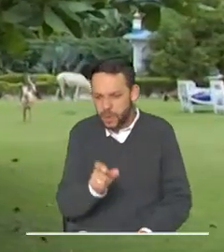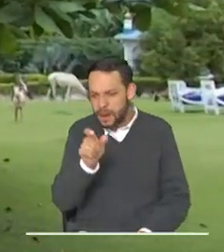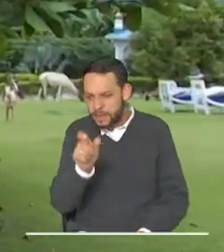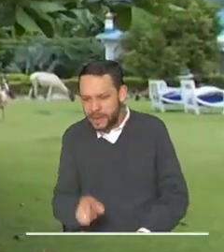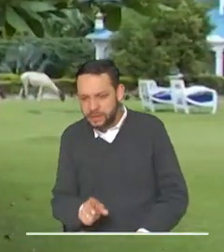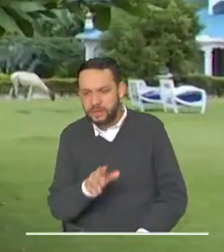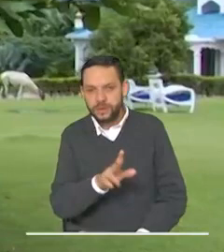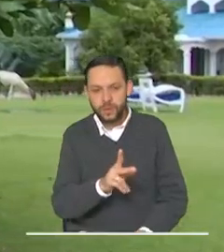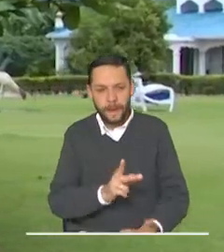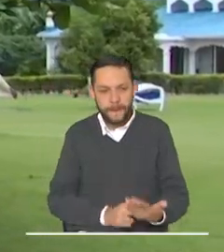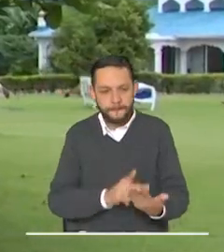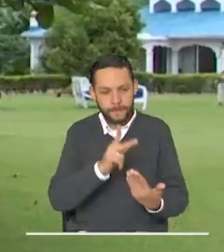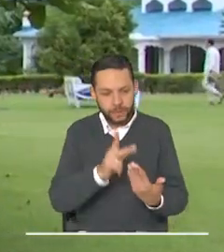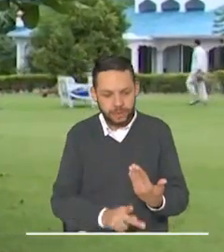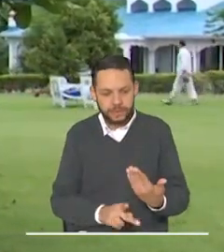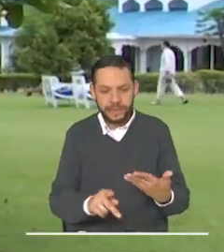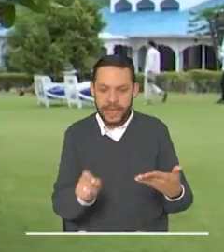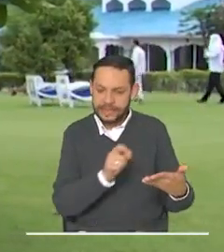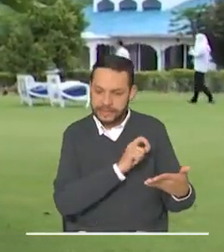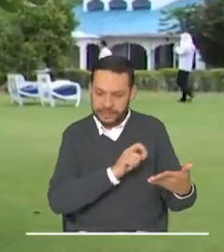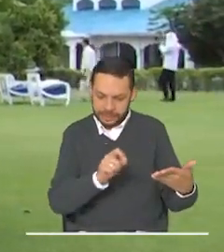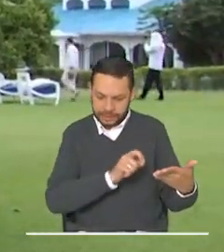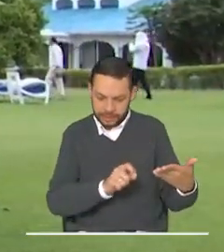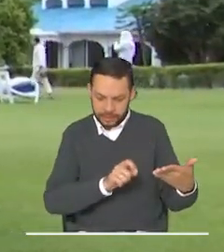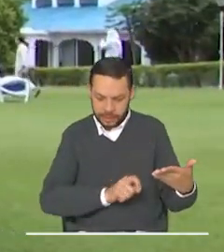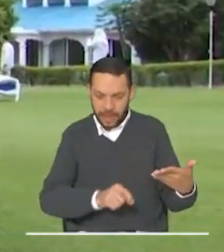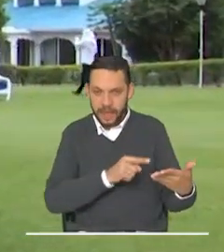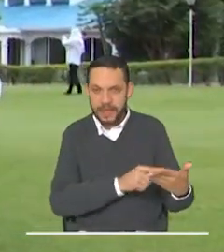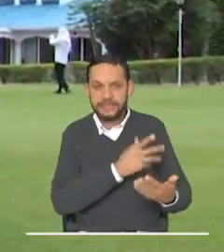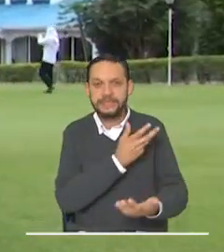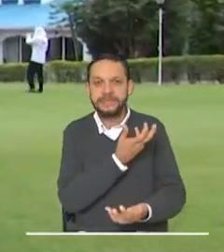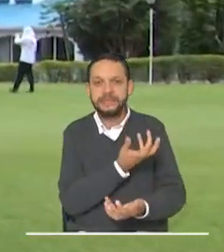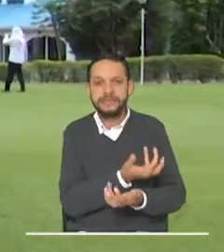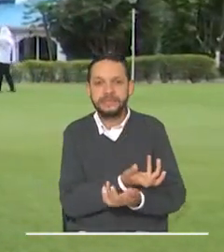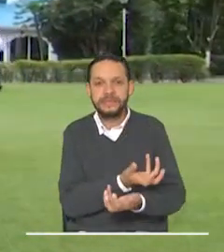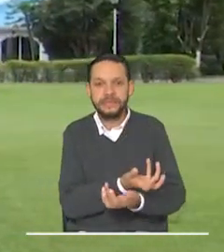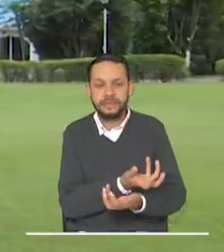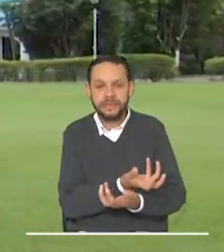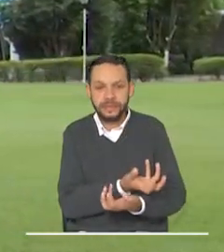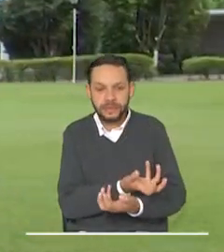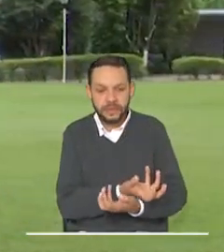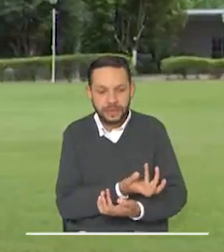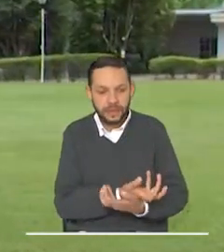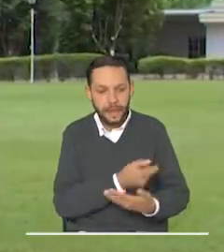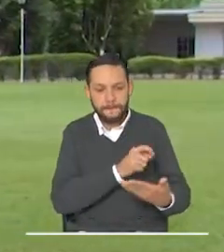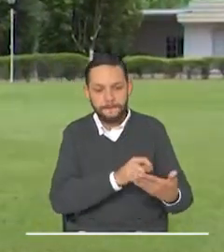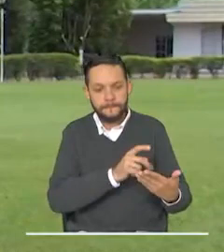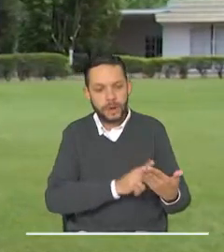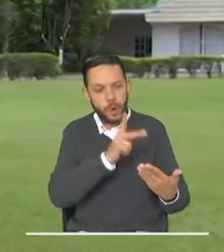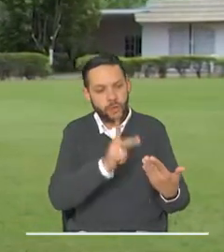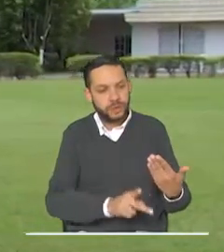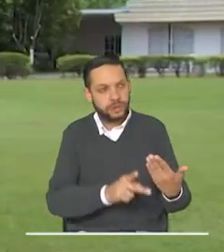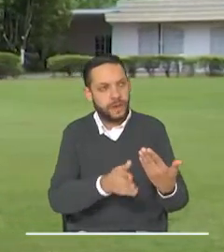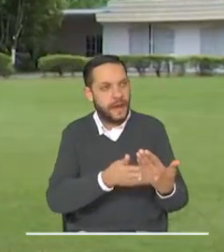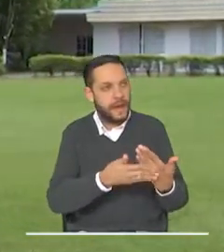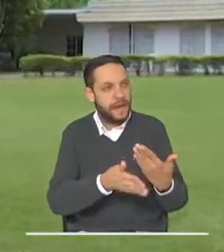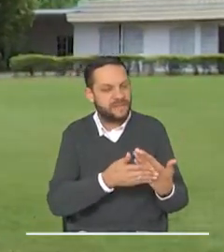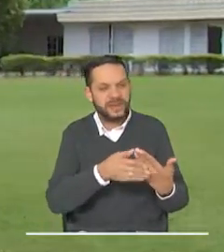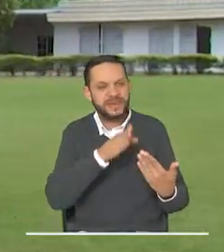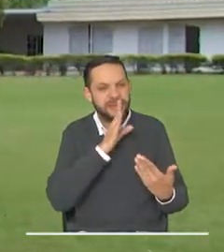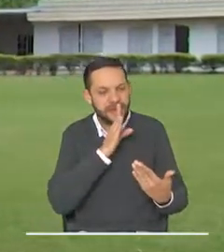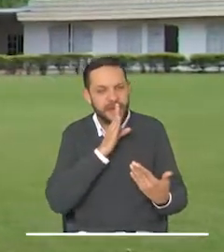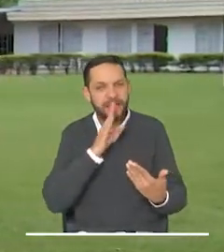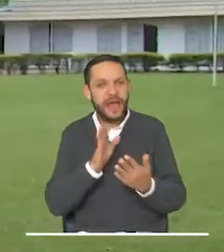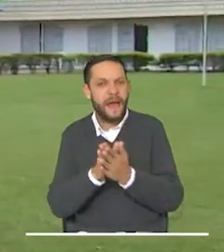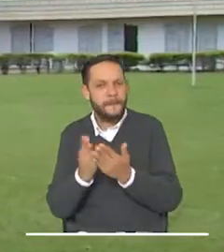los proyectos escriba los proyectos mostramos las bases científicas de todos los proyectos porque miren que les habla y da referencias que